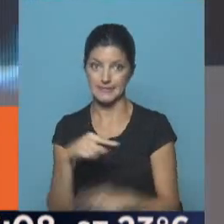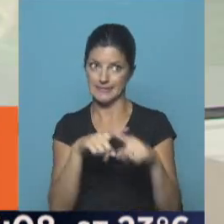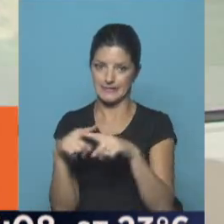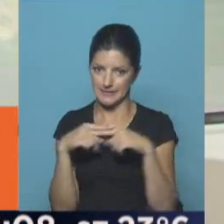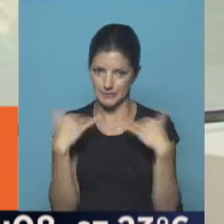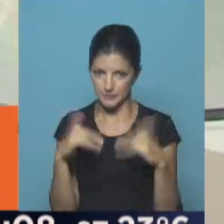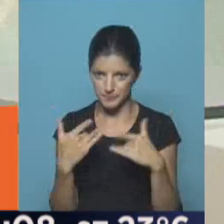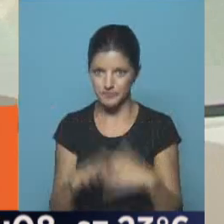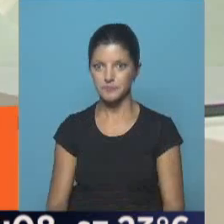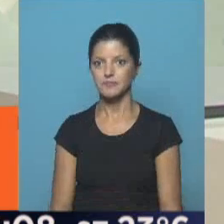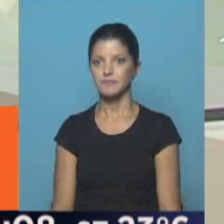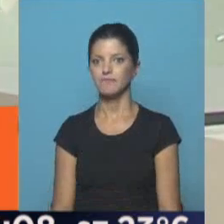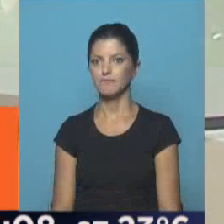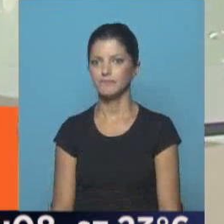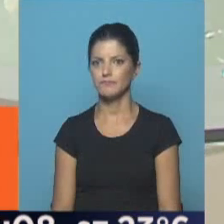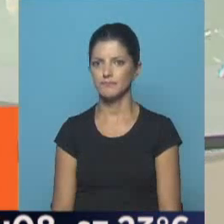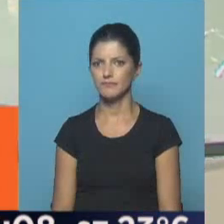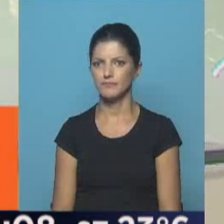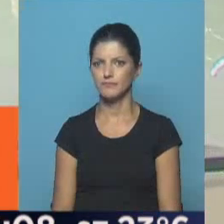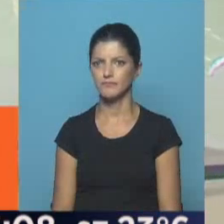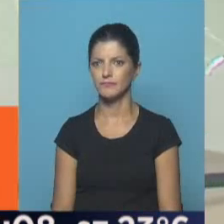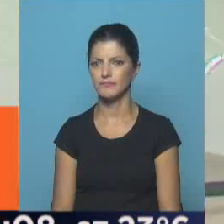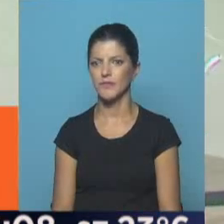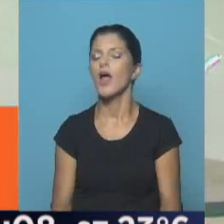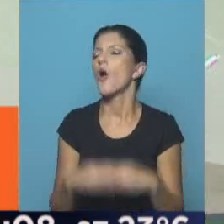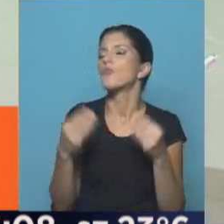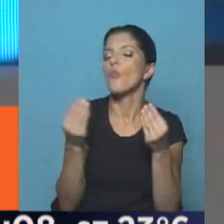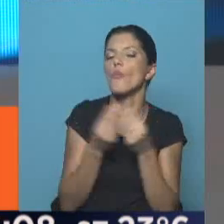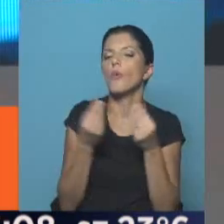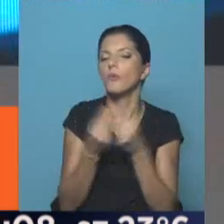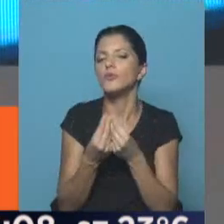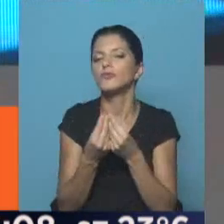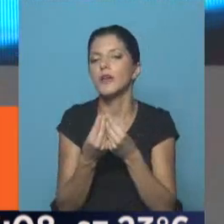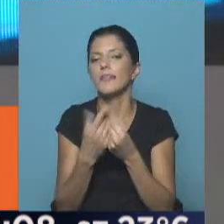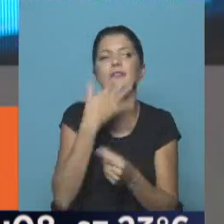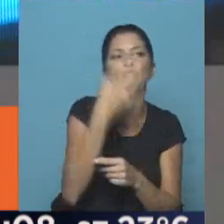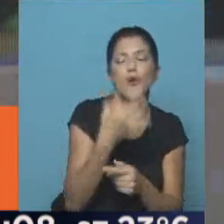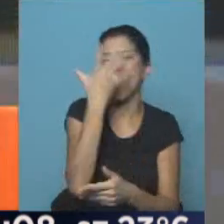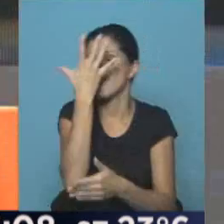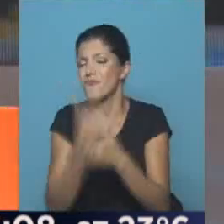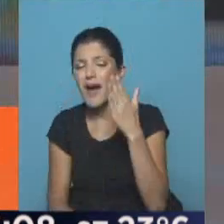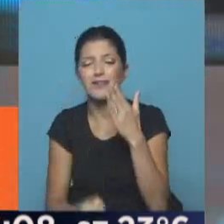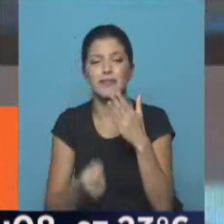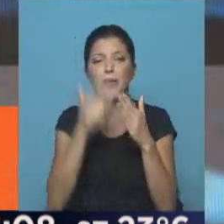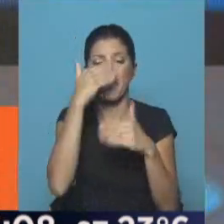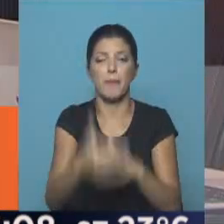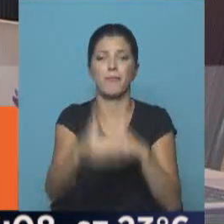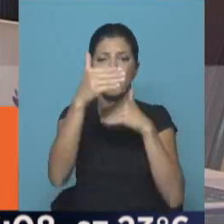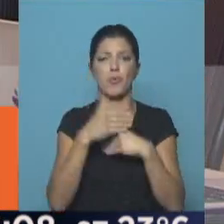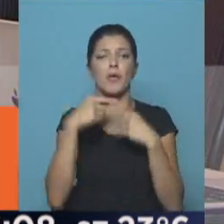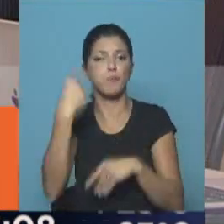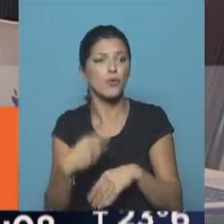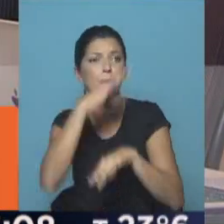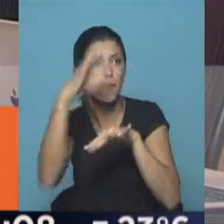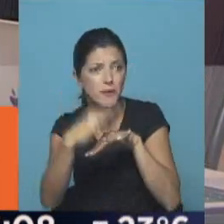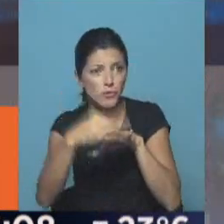Sí, no puede haber tantas contemplaciones porque hay como demasiadas idas y vueltas, demasiados errores, demasiadas cosas que no se cumplen. ¿Cómo lo